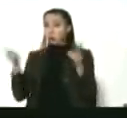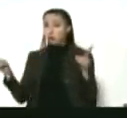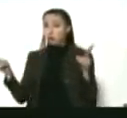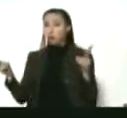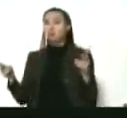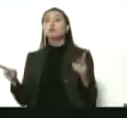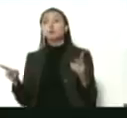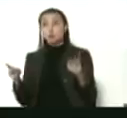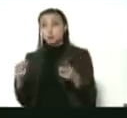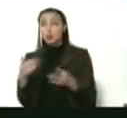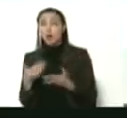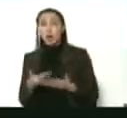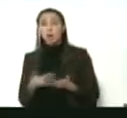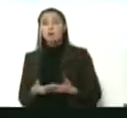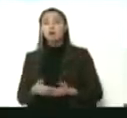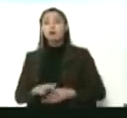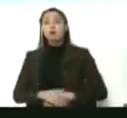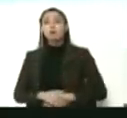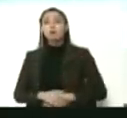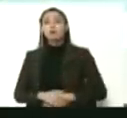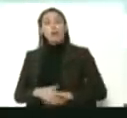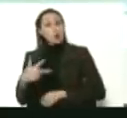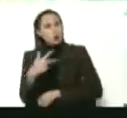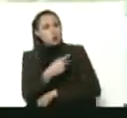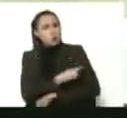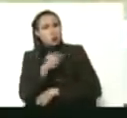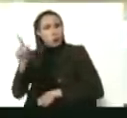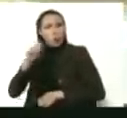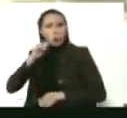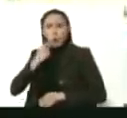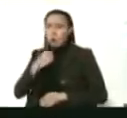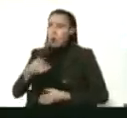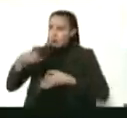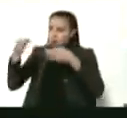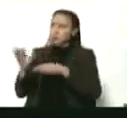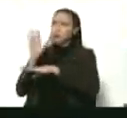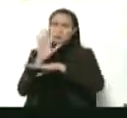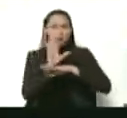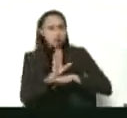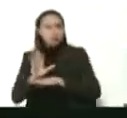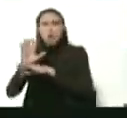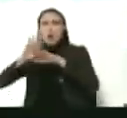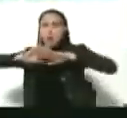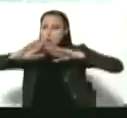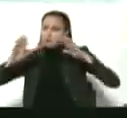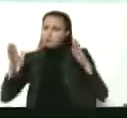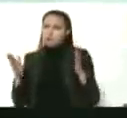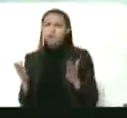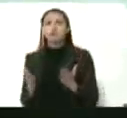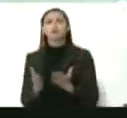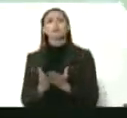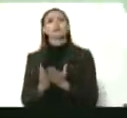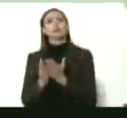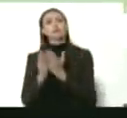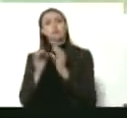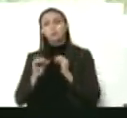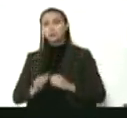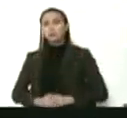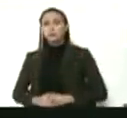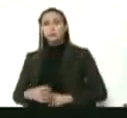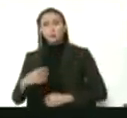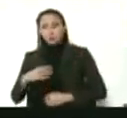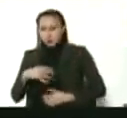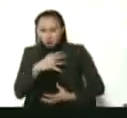ensayos. Y la Sputnik V es la vacuna más segura que hay en el mundo. Es inocua.